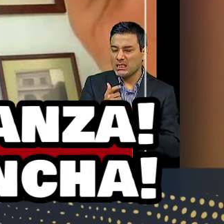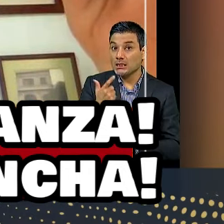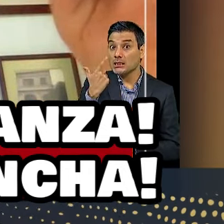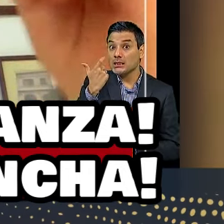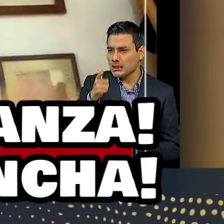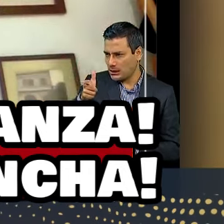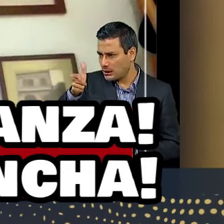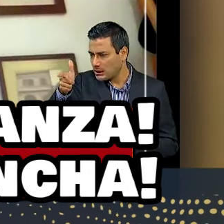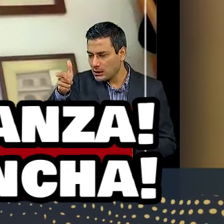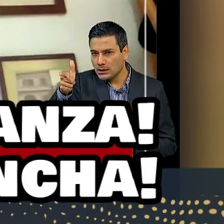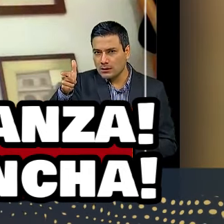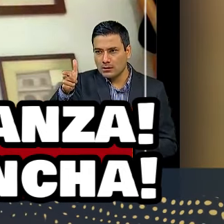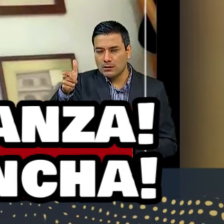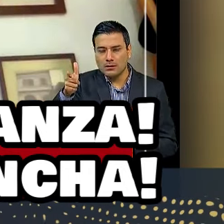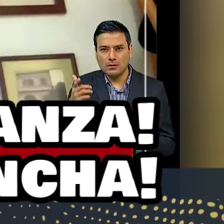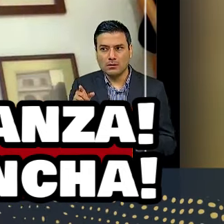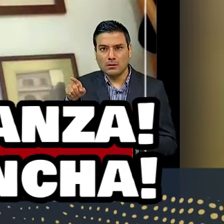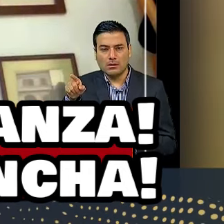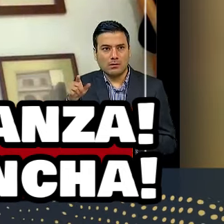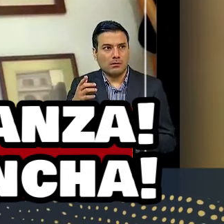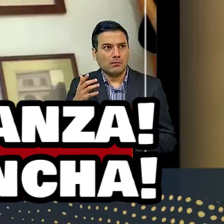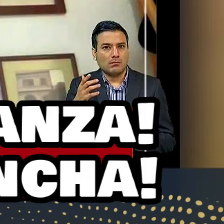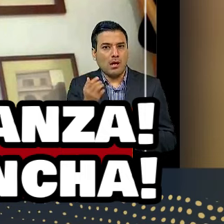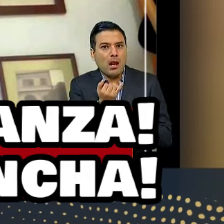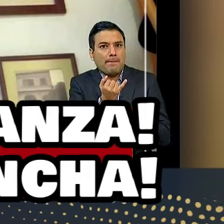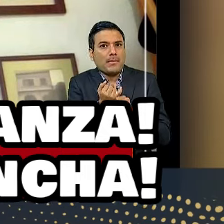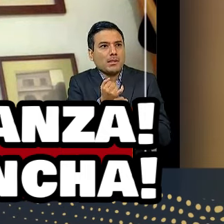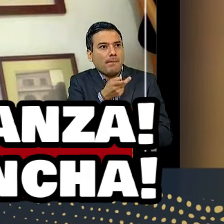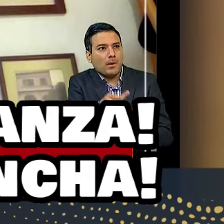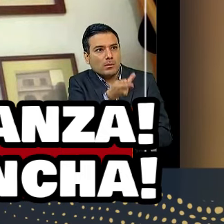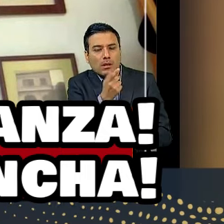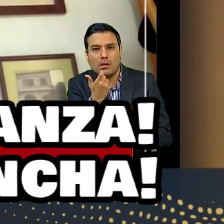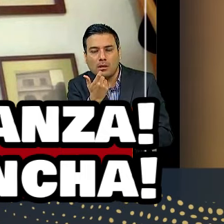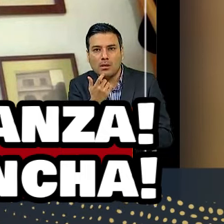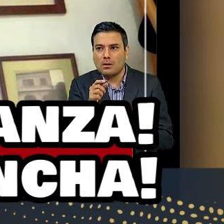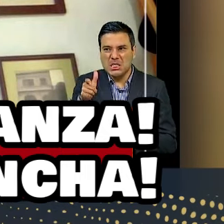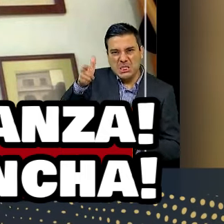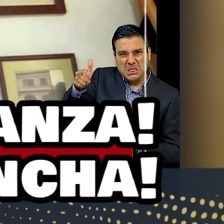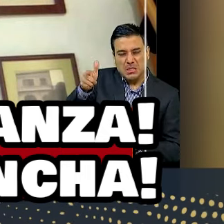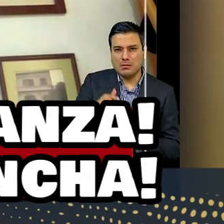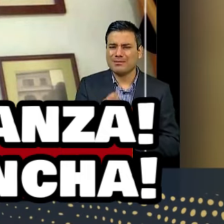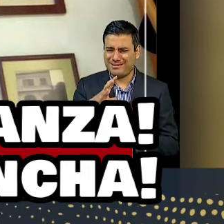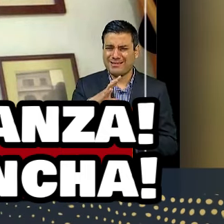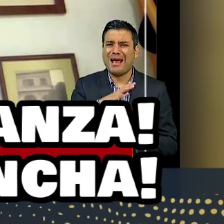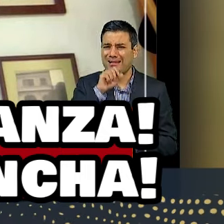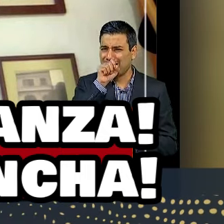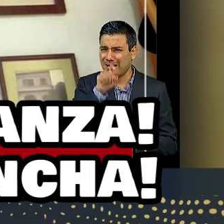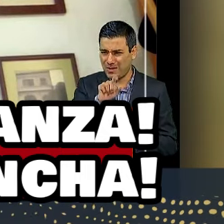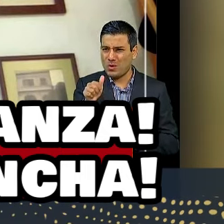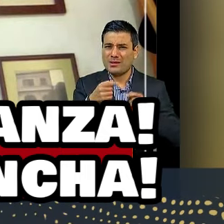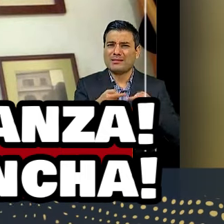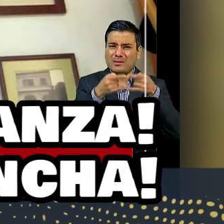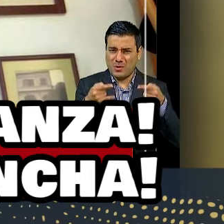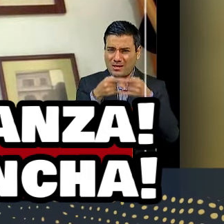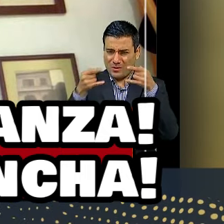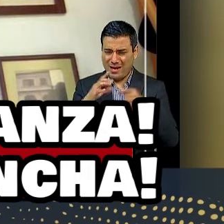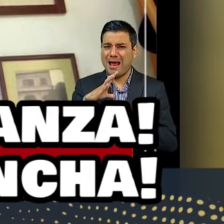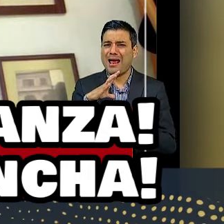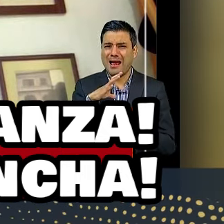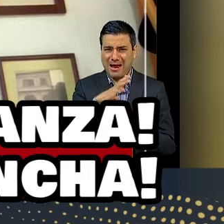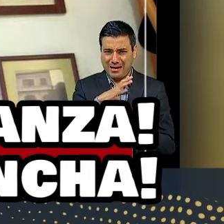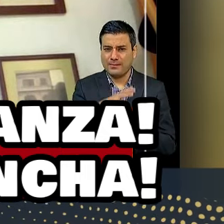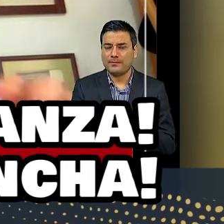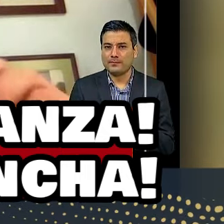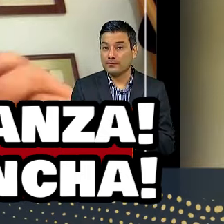fuego con arma de fuego cuando pidieron recortar los gastos y ha habido otras experiencias a nivel local y nacional es decir hay un